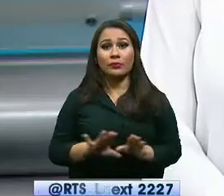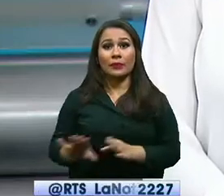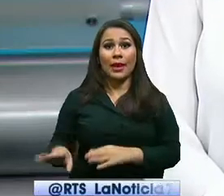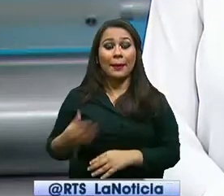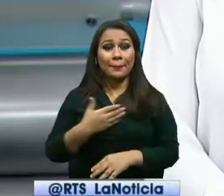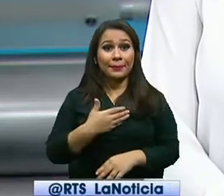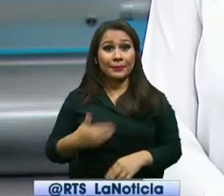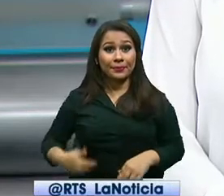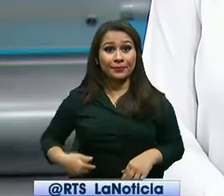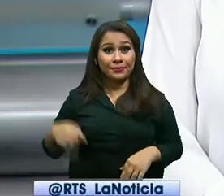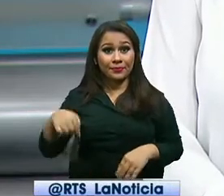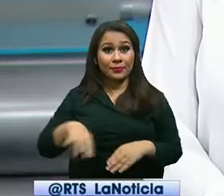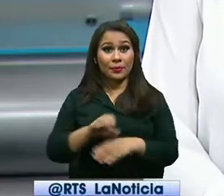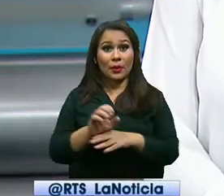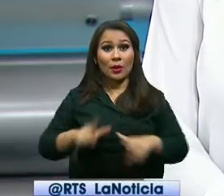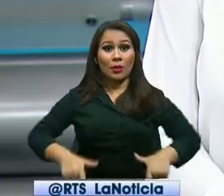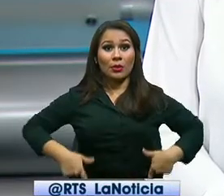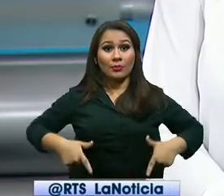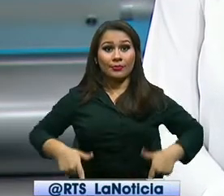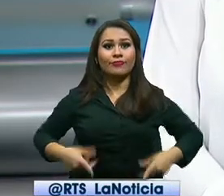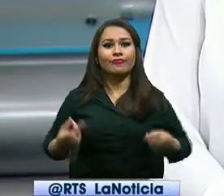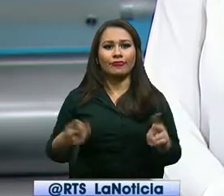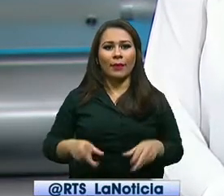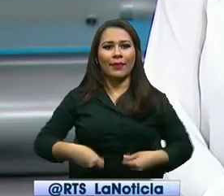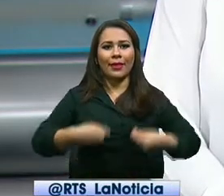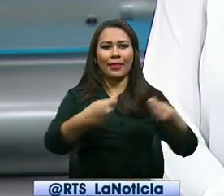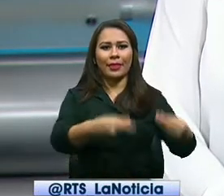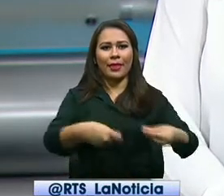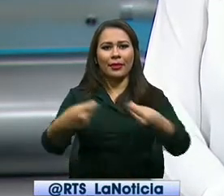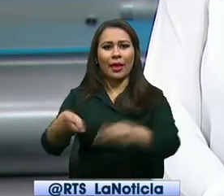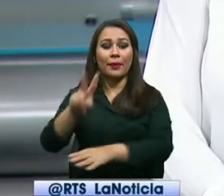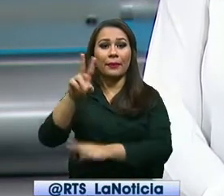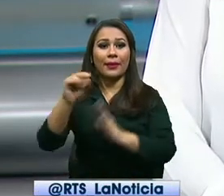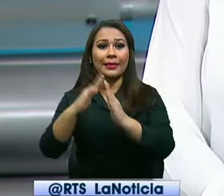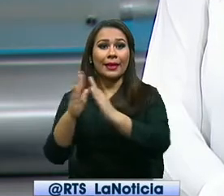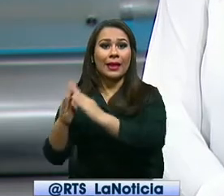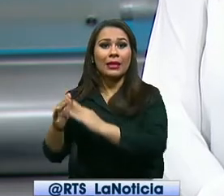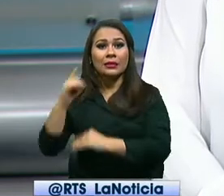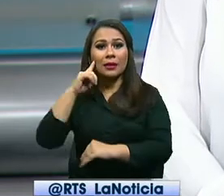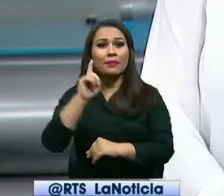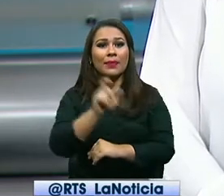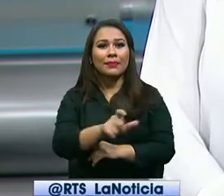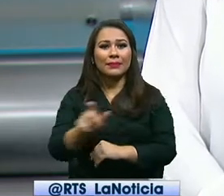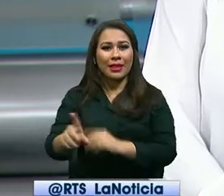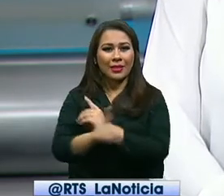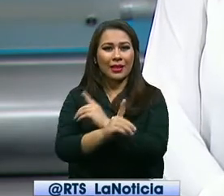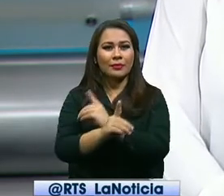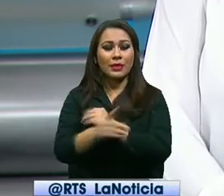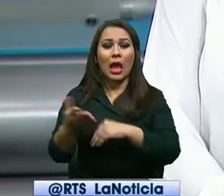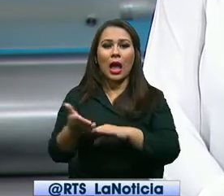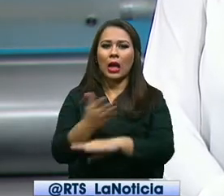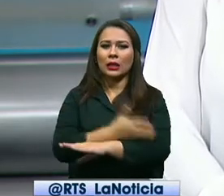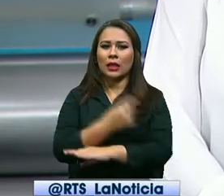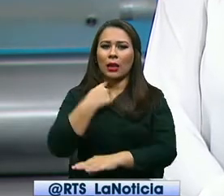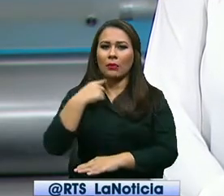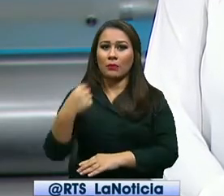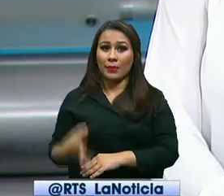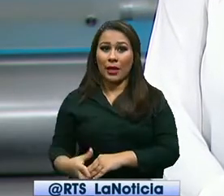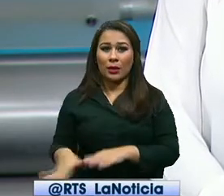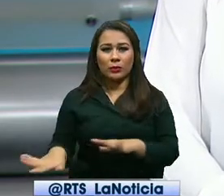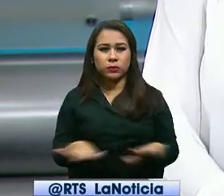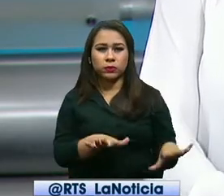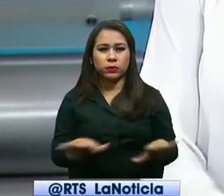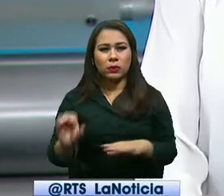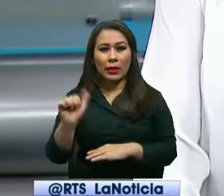El presidente de la República, Lenín Moreno, entregó 20 casas para personas con discapacidad damnificadas del terremoto del 16 de abril en